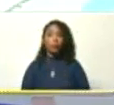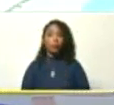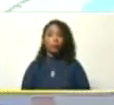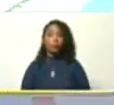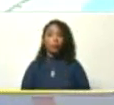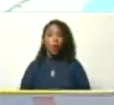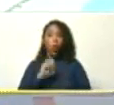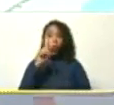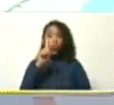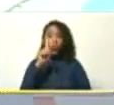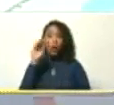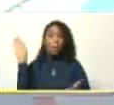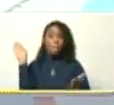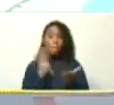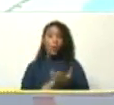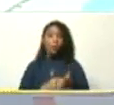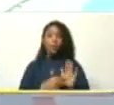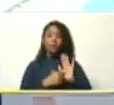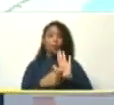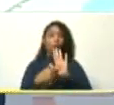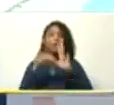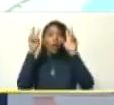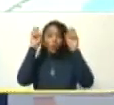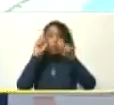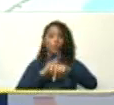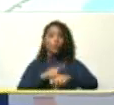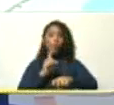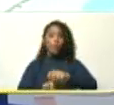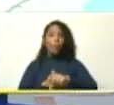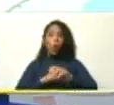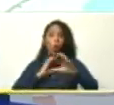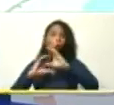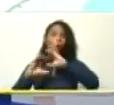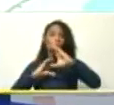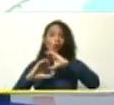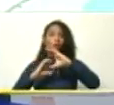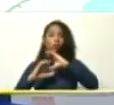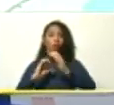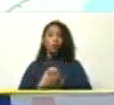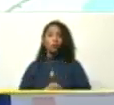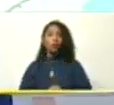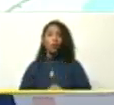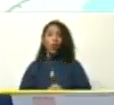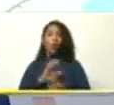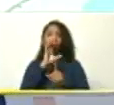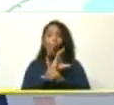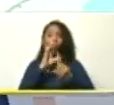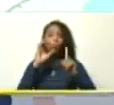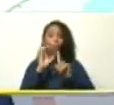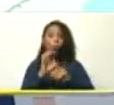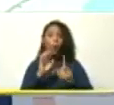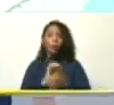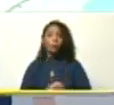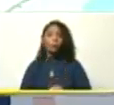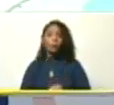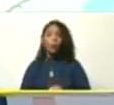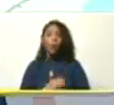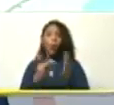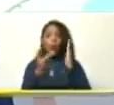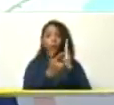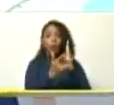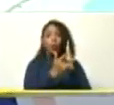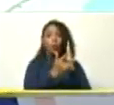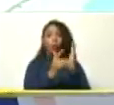una de las marcas fundamentales de la nueva época es lo comunicacional, lo cultural, lo